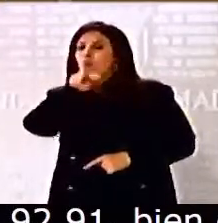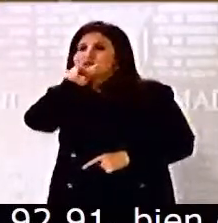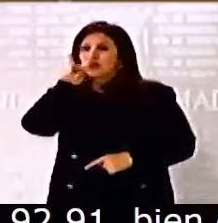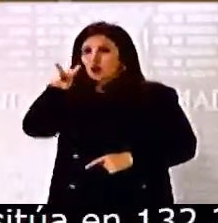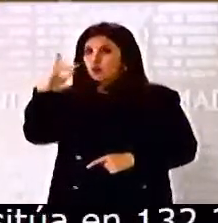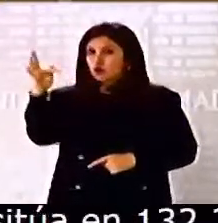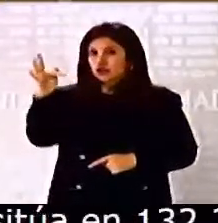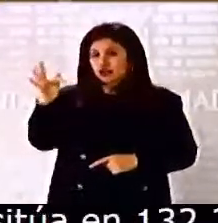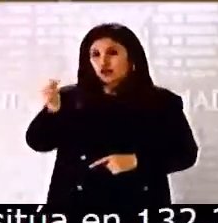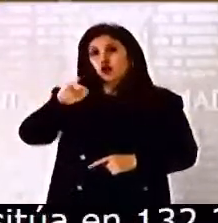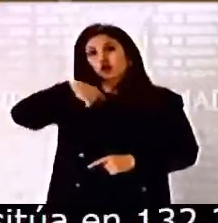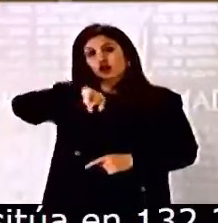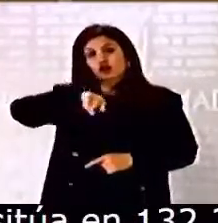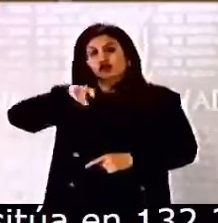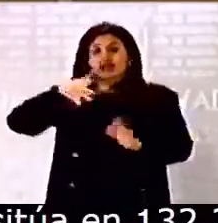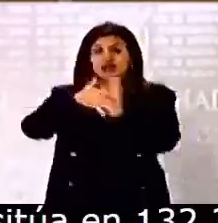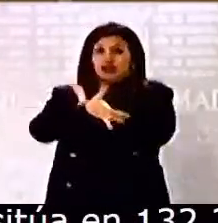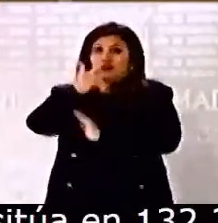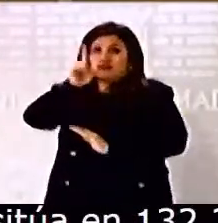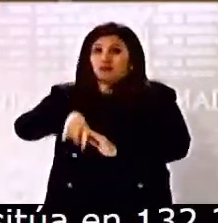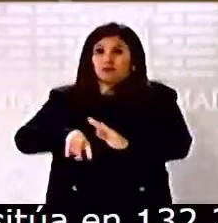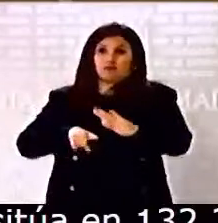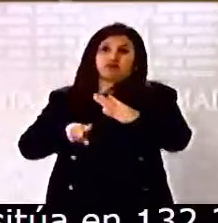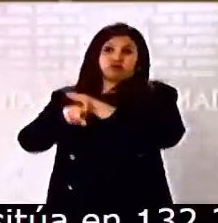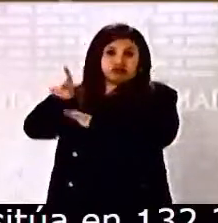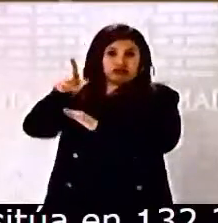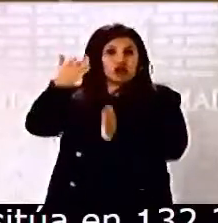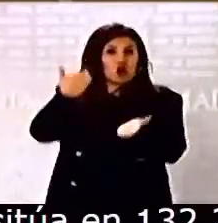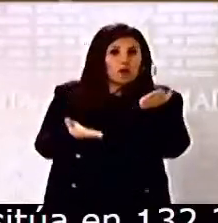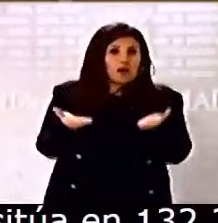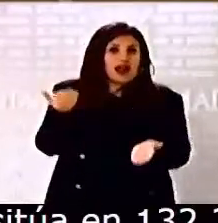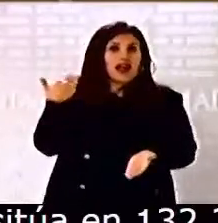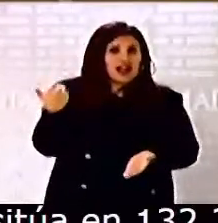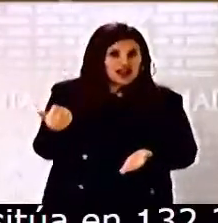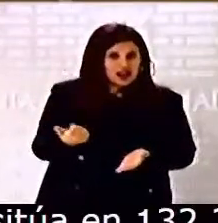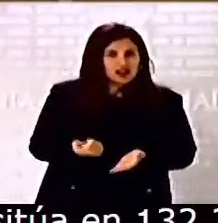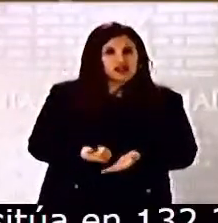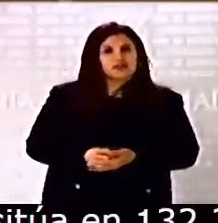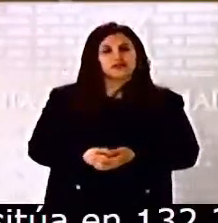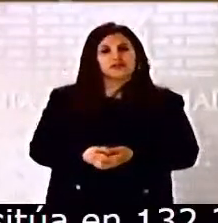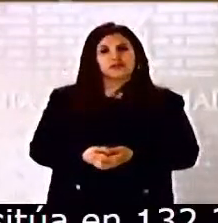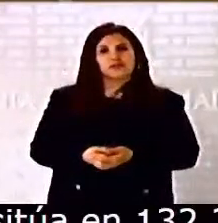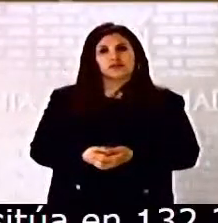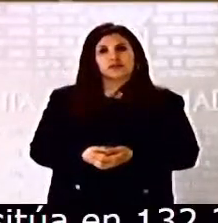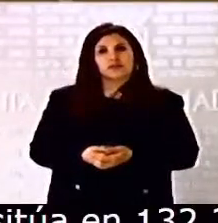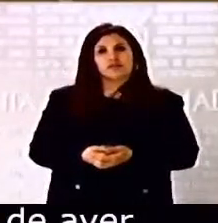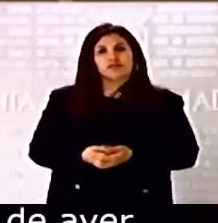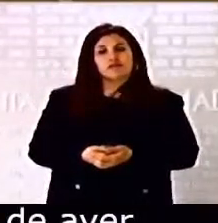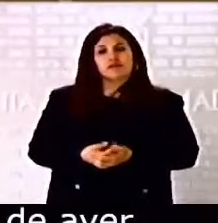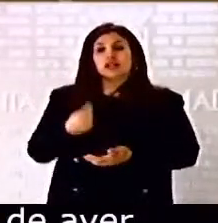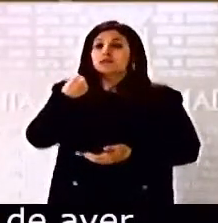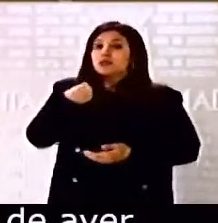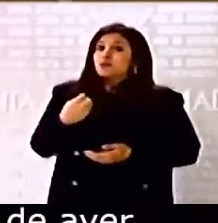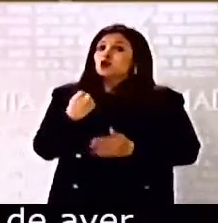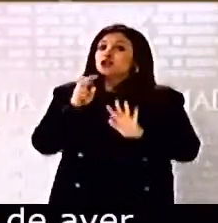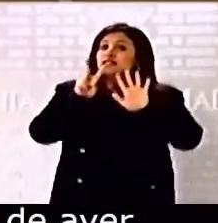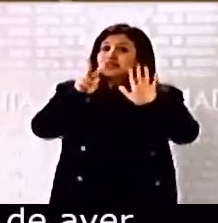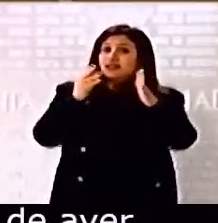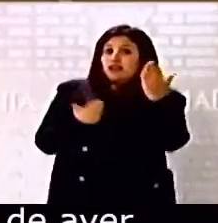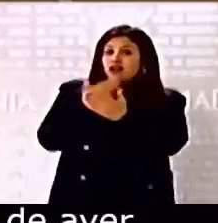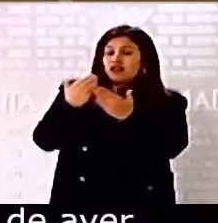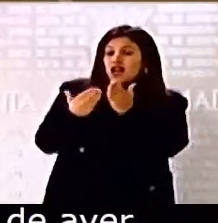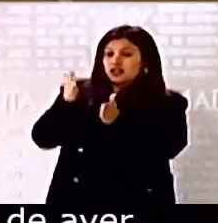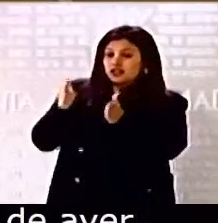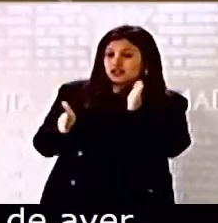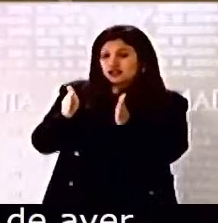un incremento con respecto a la cifra de ayer. Y la incidencia a los 7 días, la